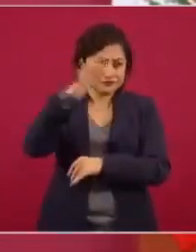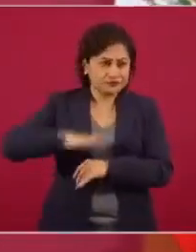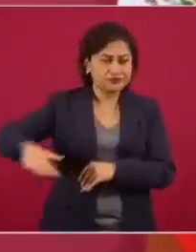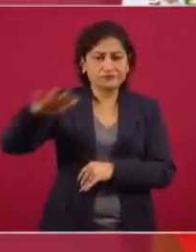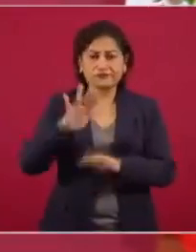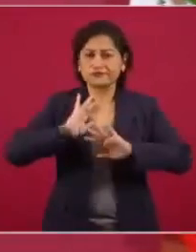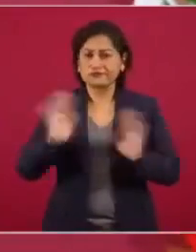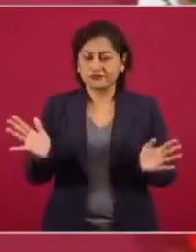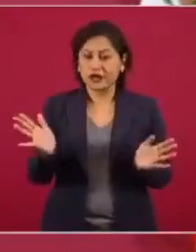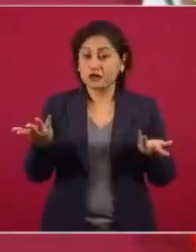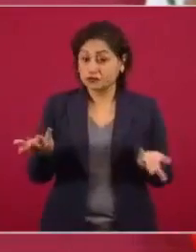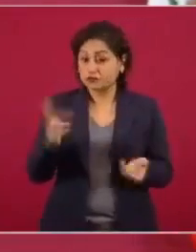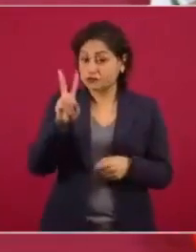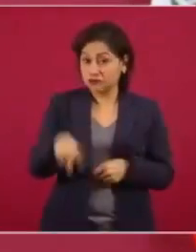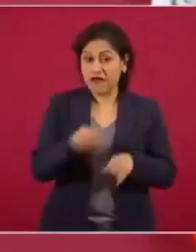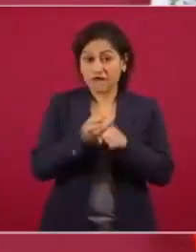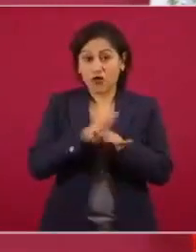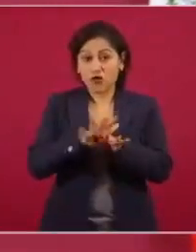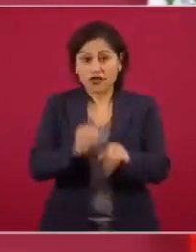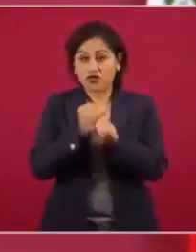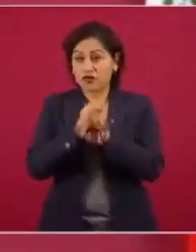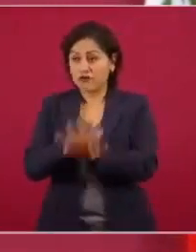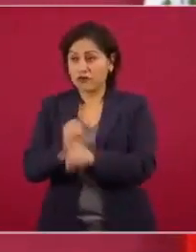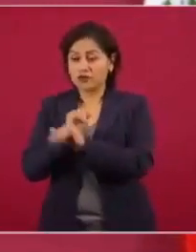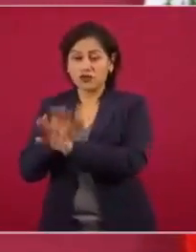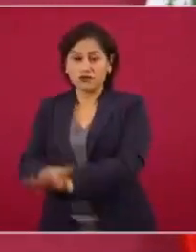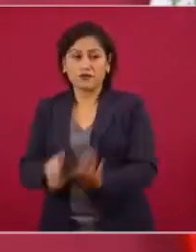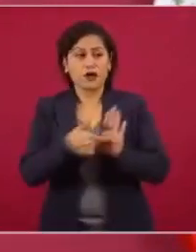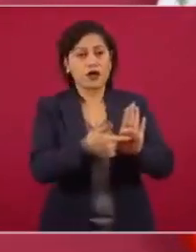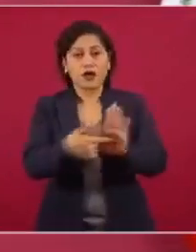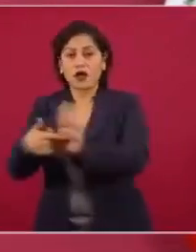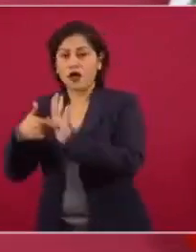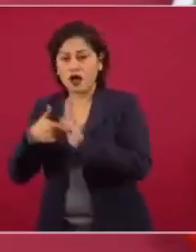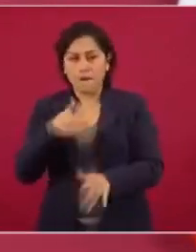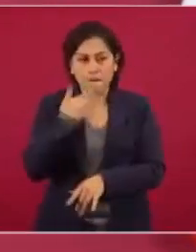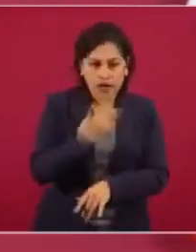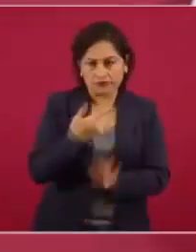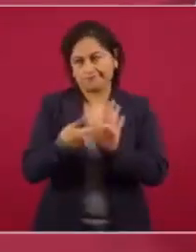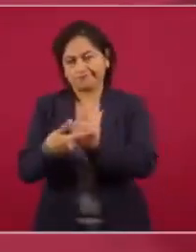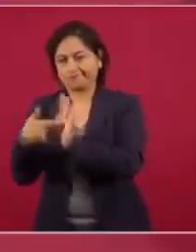información de lo que se debe de hacer, lo que no se debe de hacer.